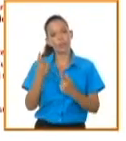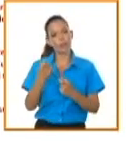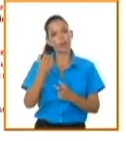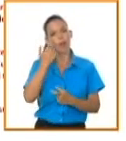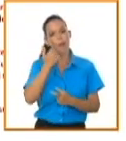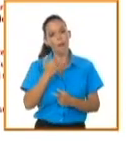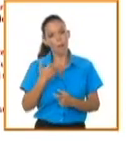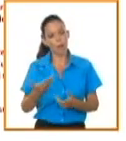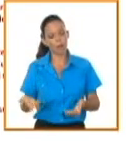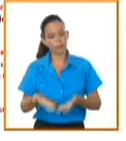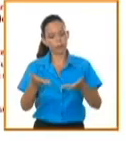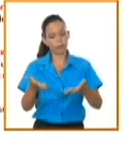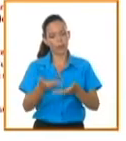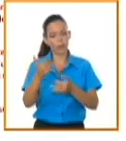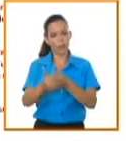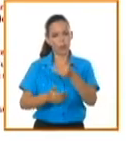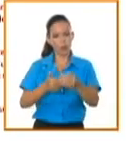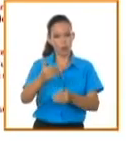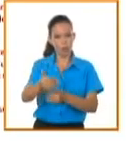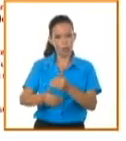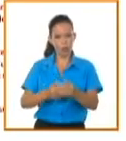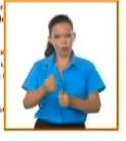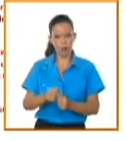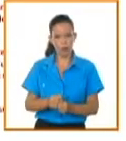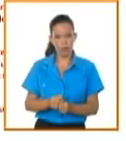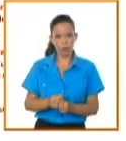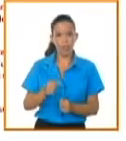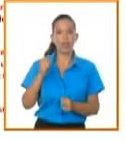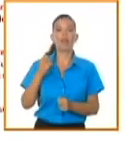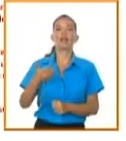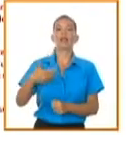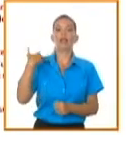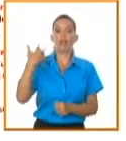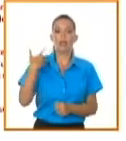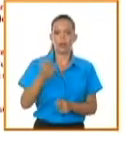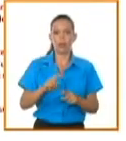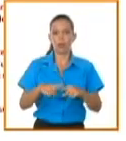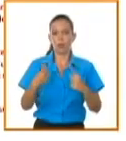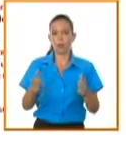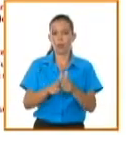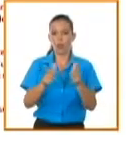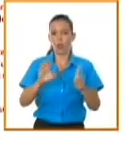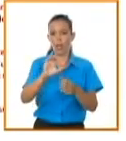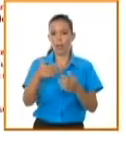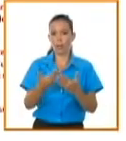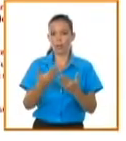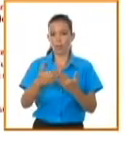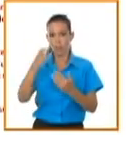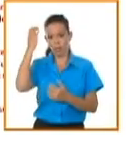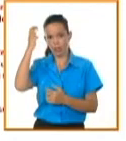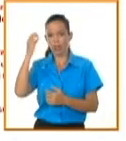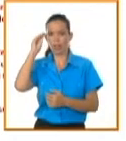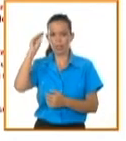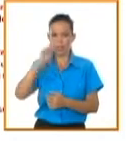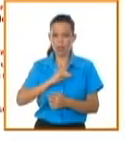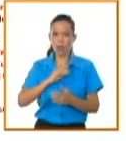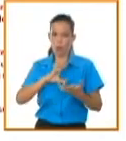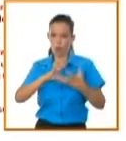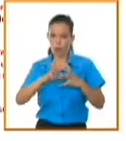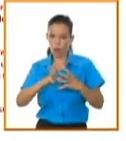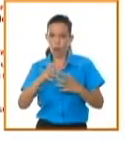en el proceso de bancarización en el país y criticó que muchas entidades estatales a pesar de que es una estrategia que lleva varios años